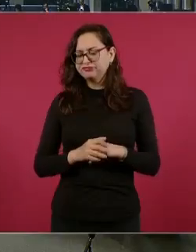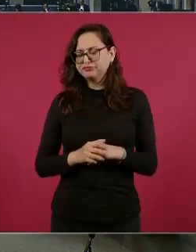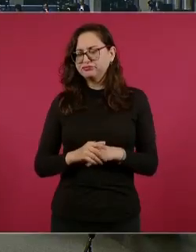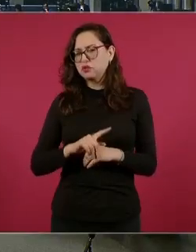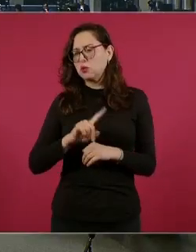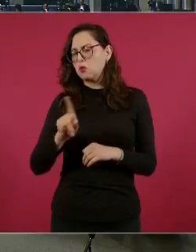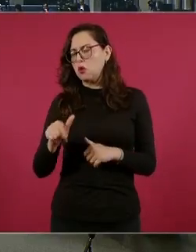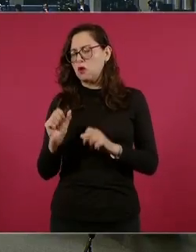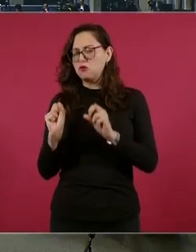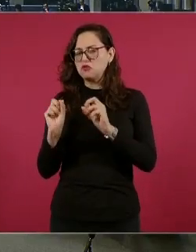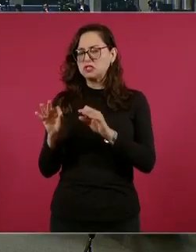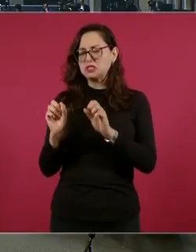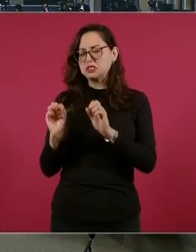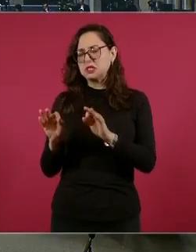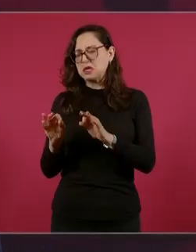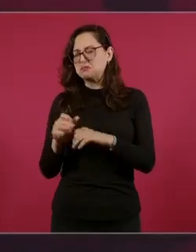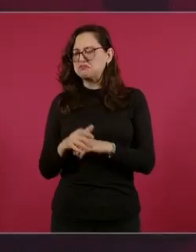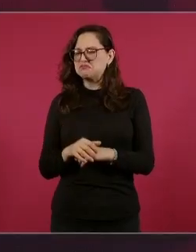10:30,